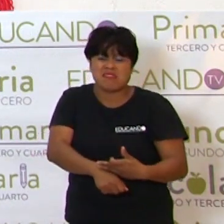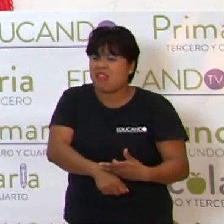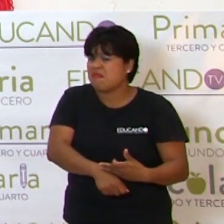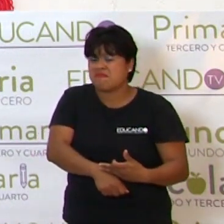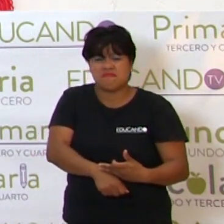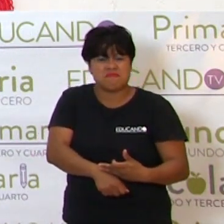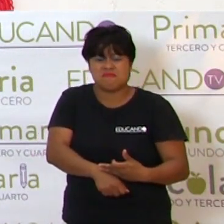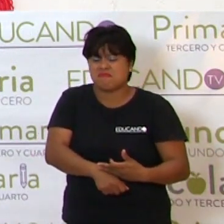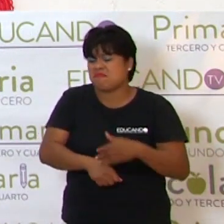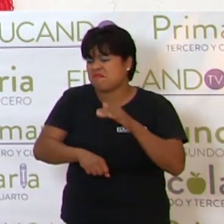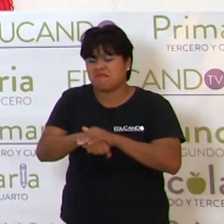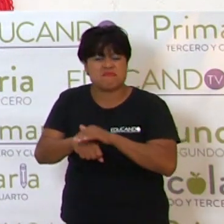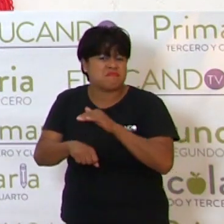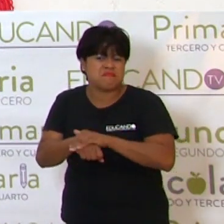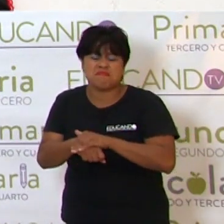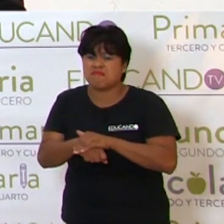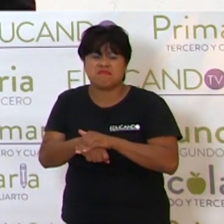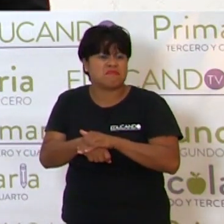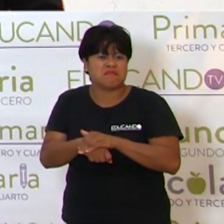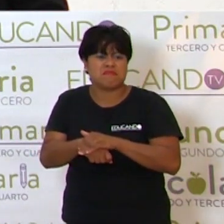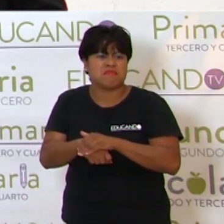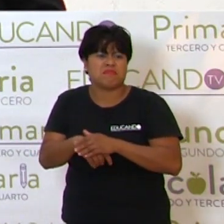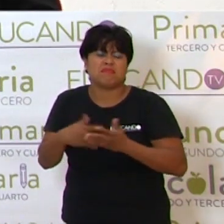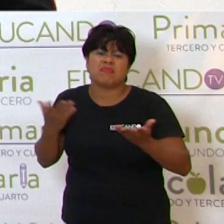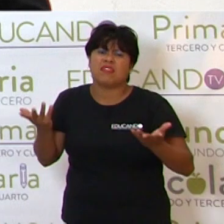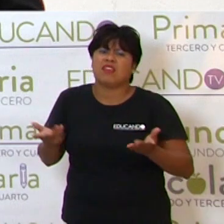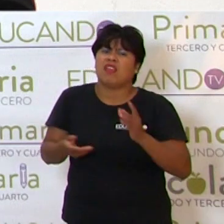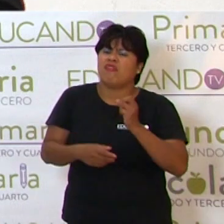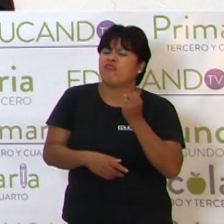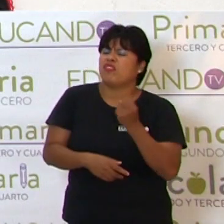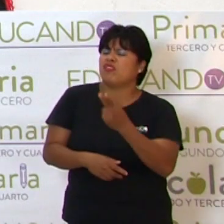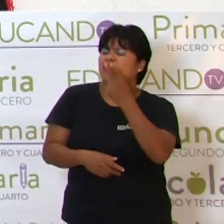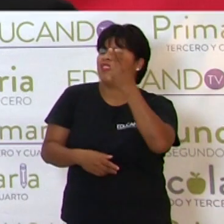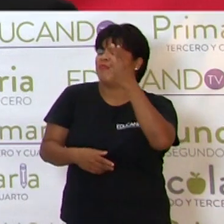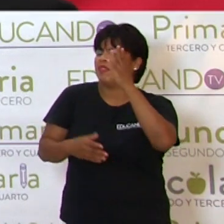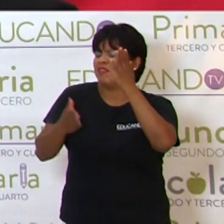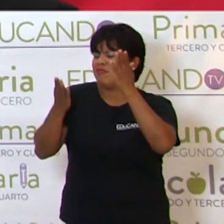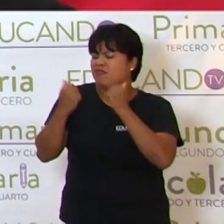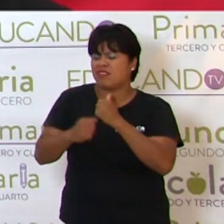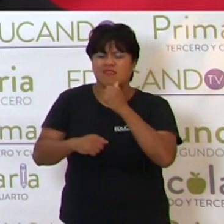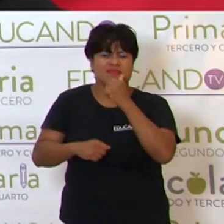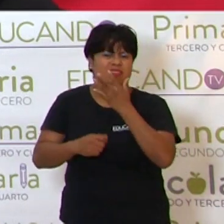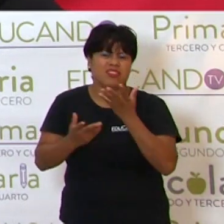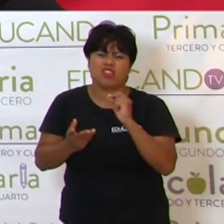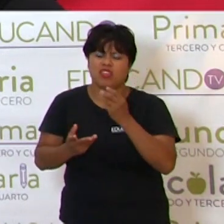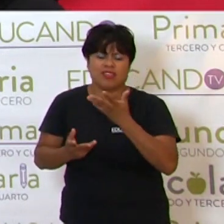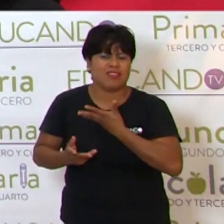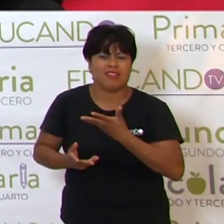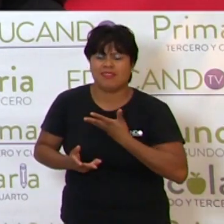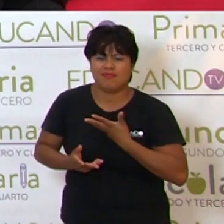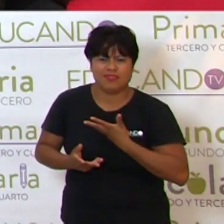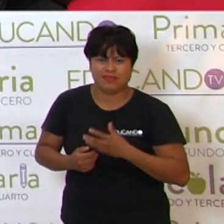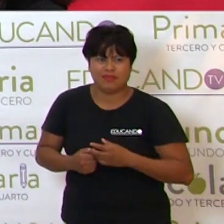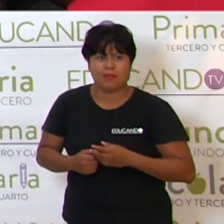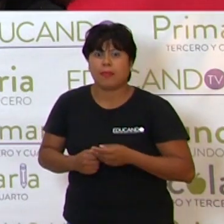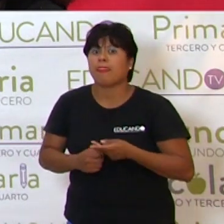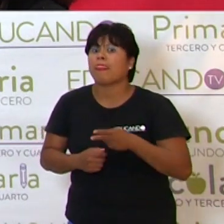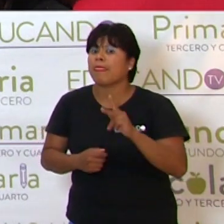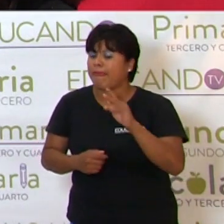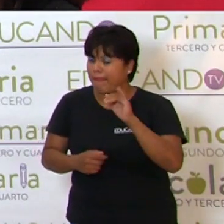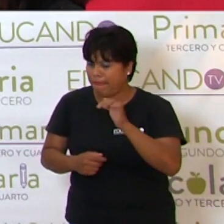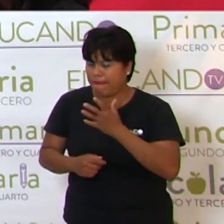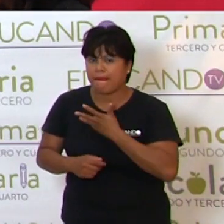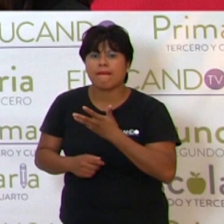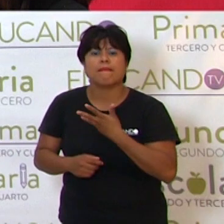parientes ni amigos, afortunadamente. Afortunadamente. Pero si